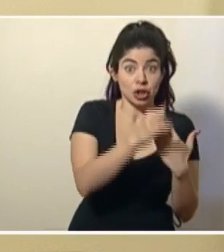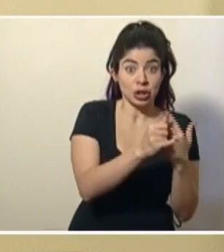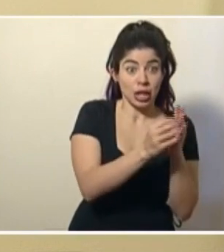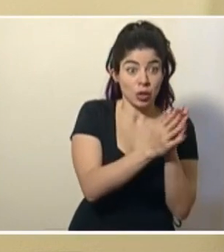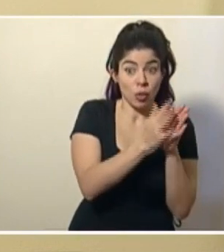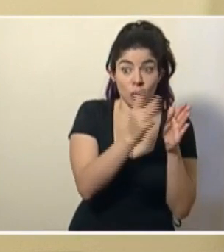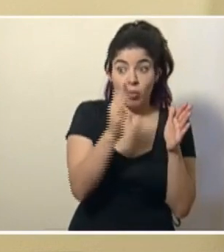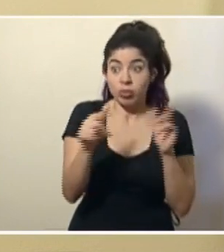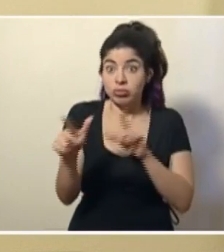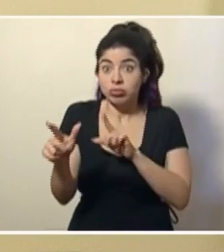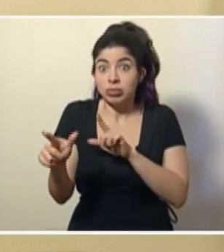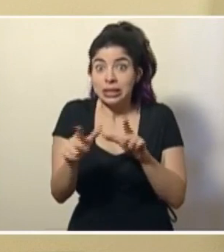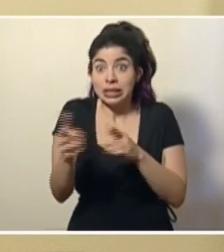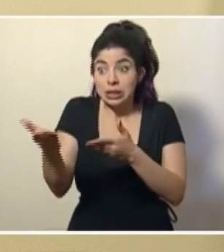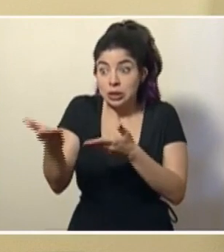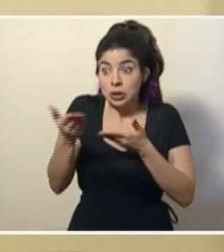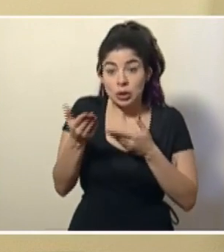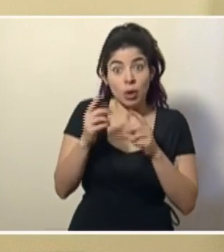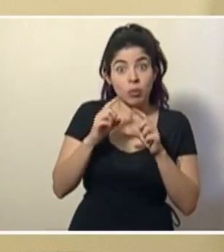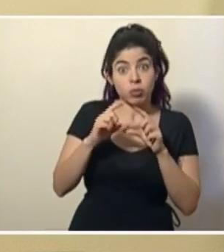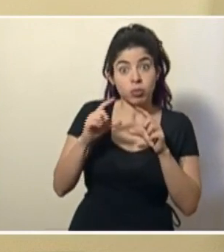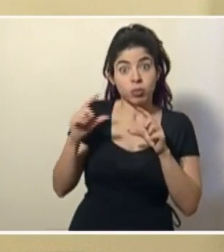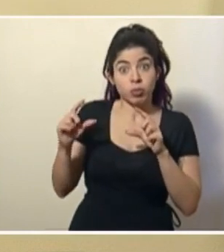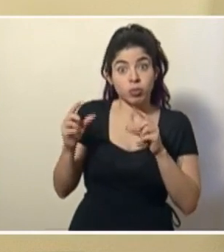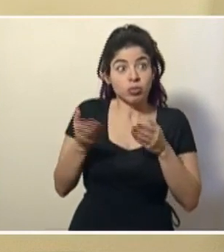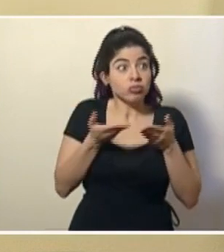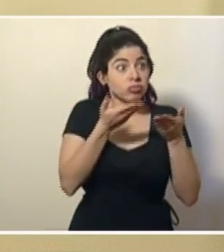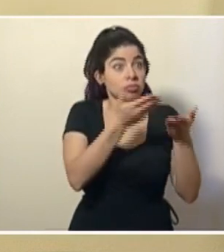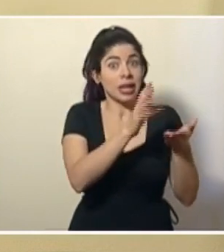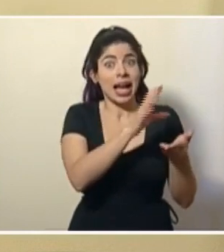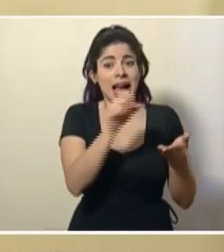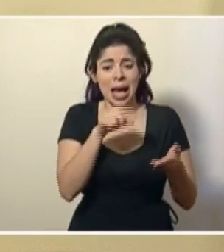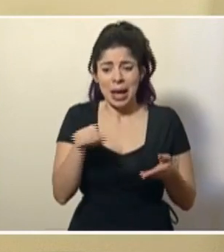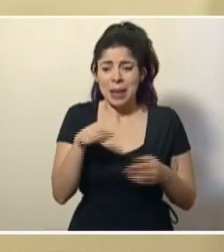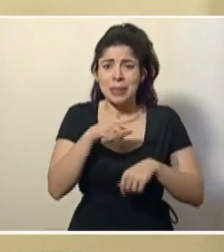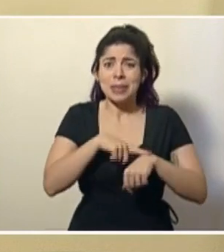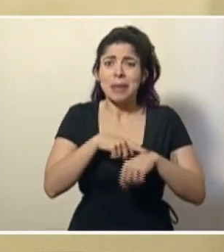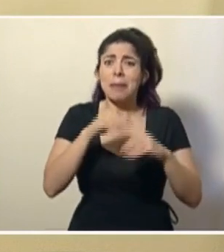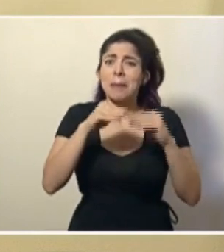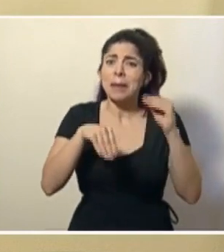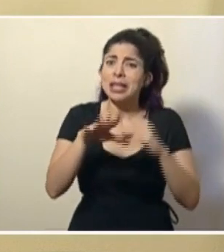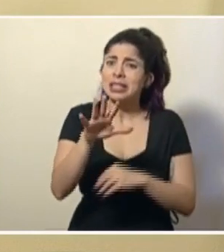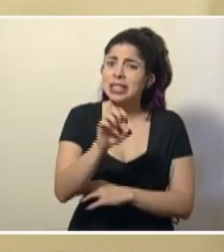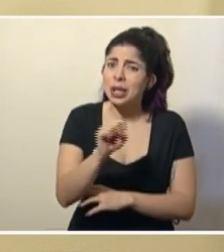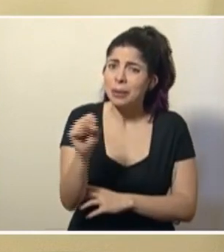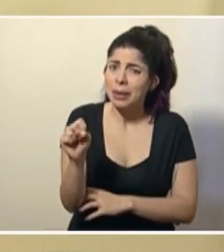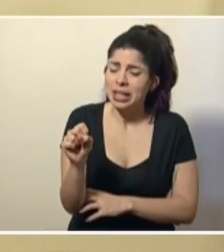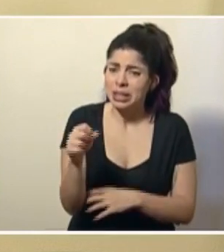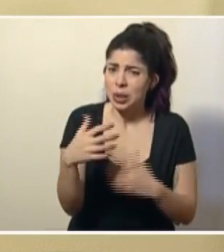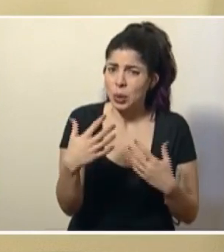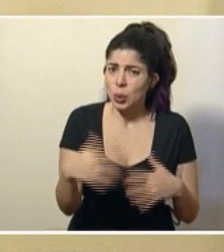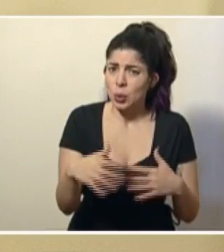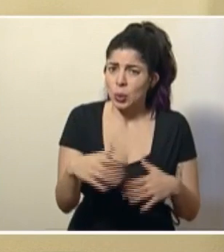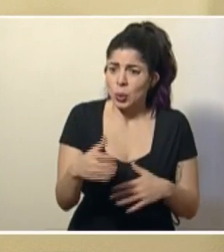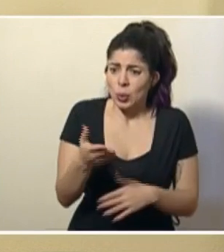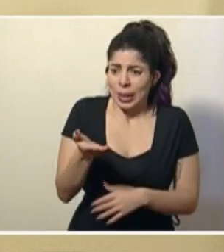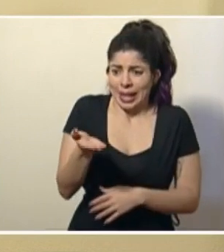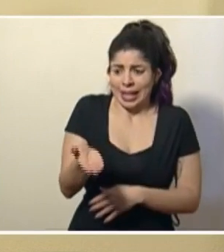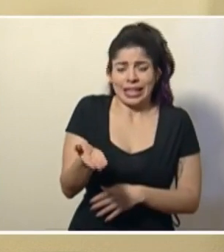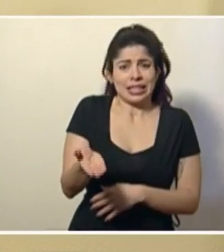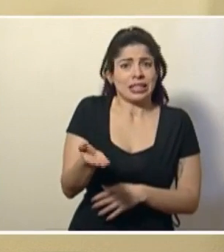a entrega de los frascos a la caja, fueron menos de 5 meses. Eso